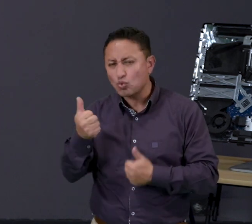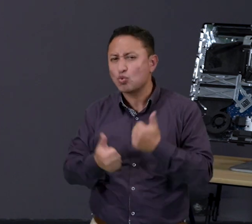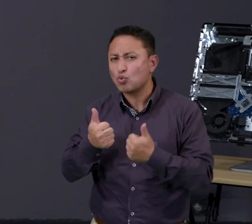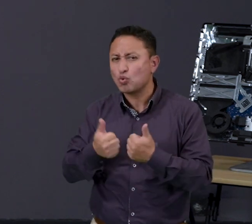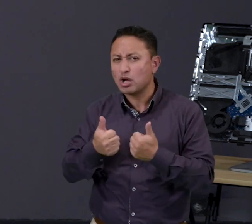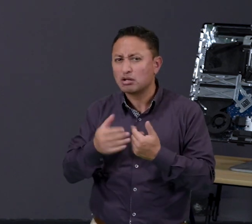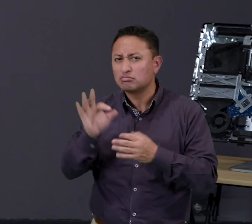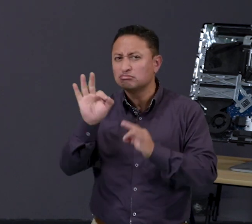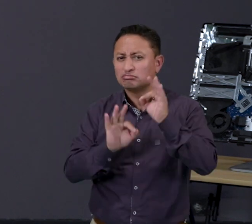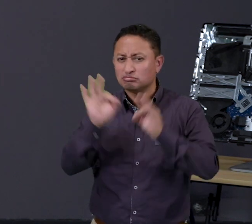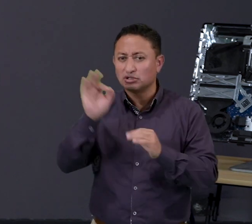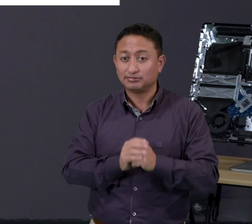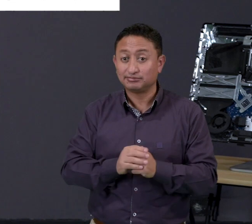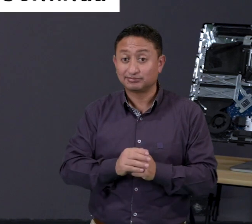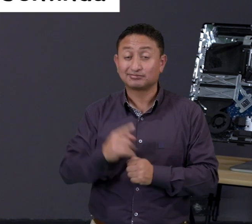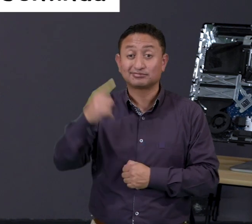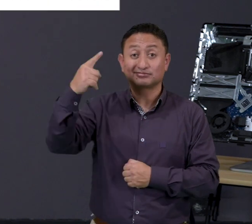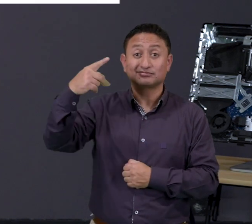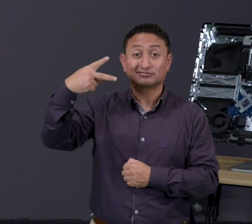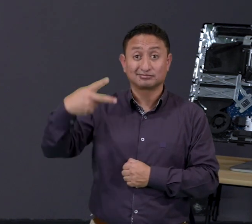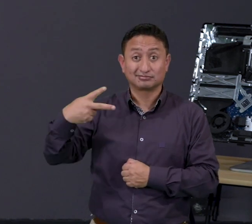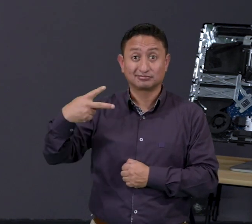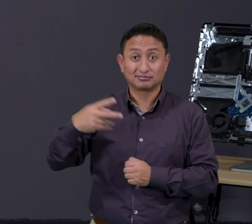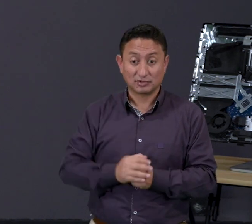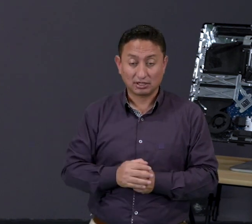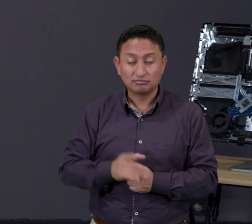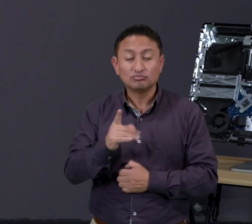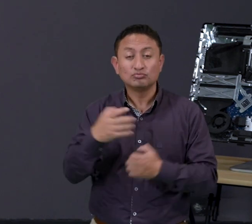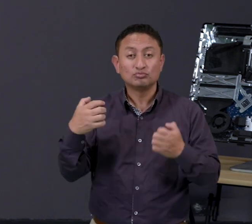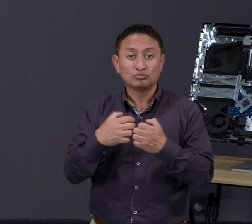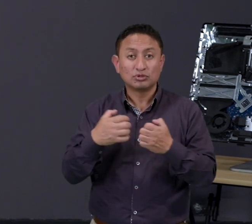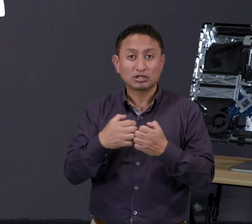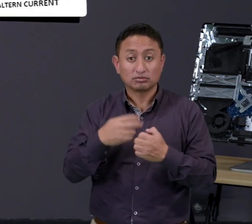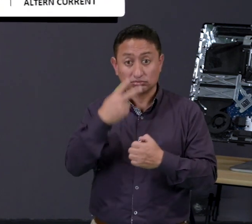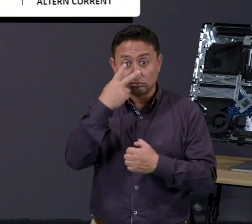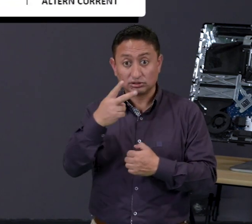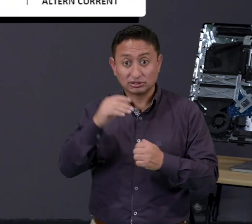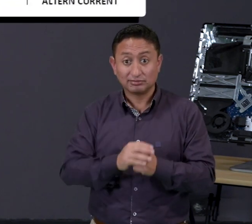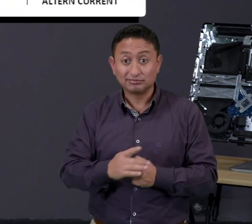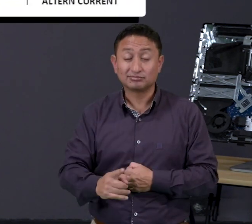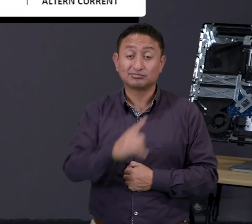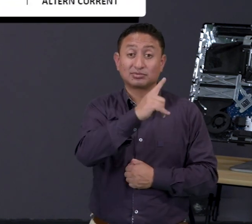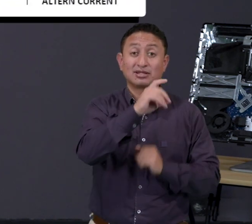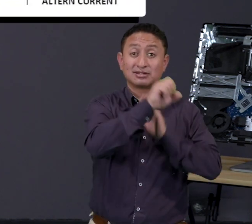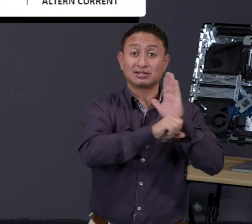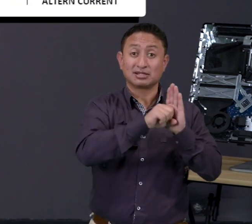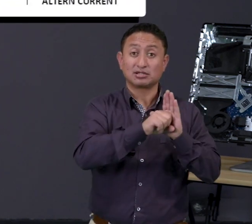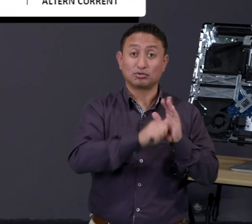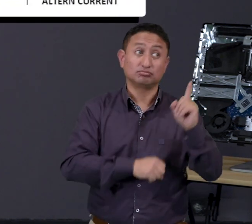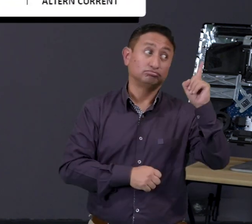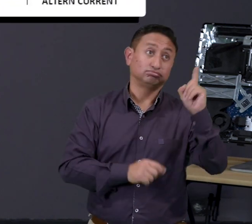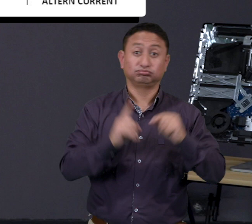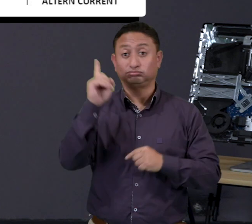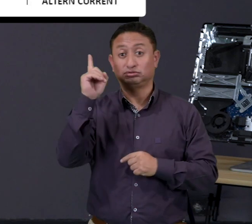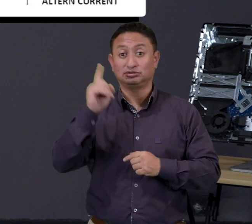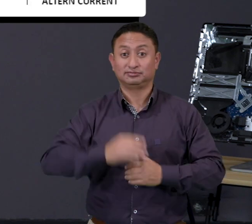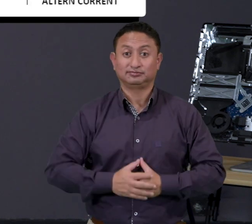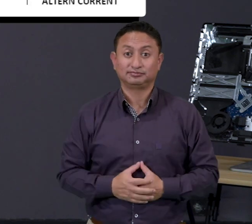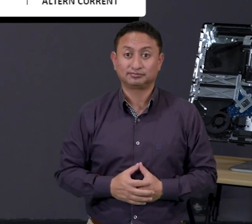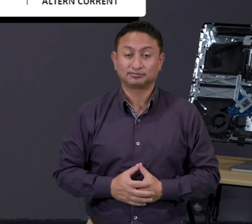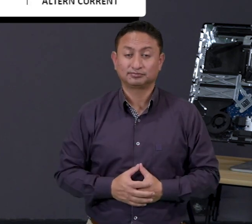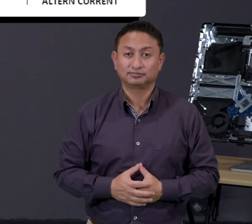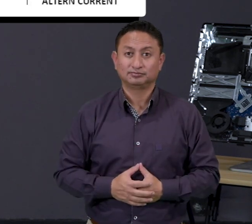medir, si es alterna o continua. En los instrumentos se podrá visualizar dicha selección mediante los siguientes